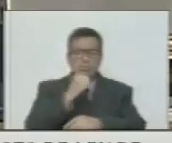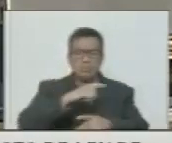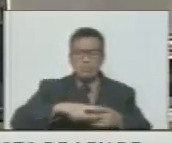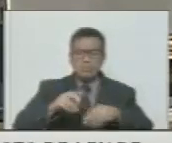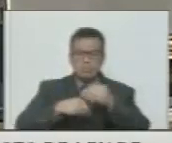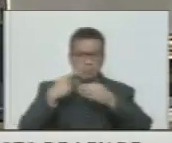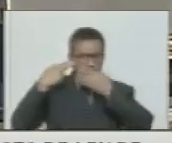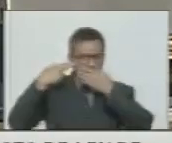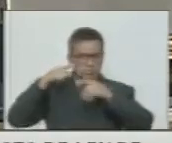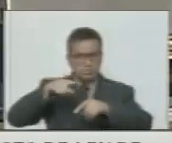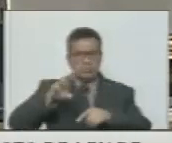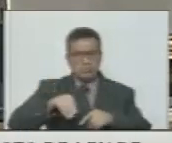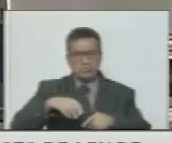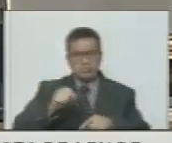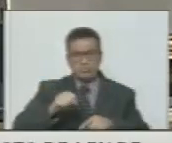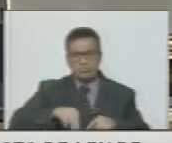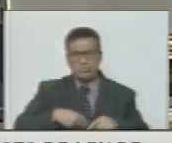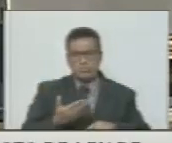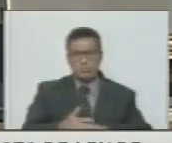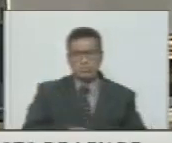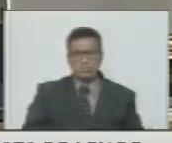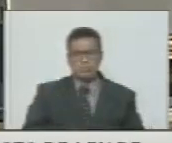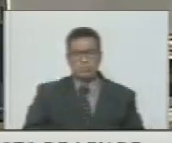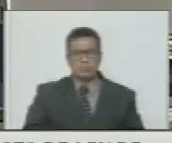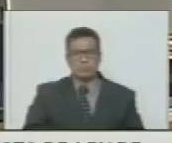que haya sido condenada por terrorismo.